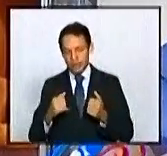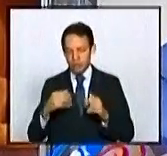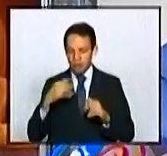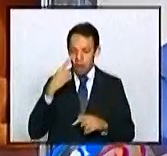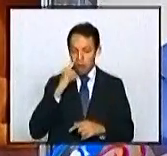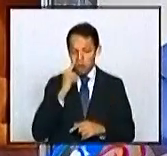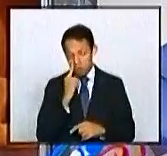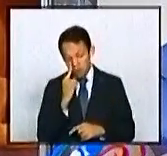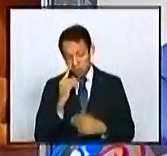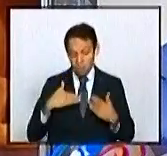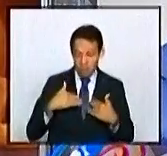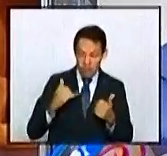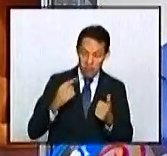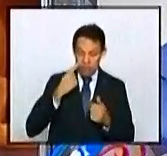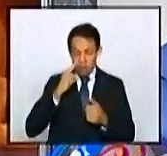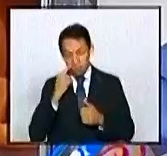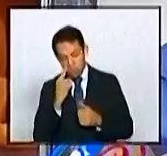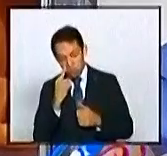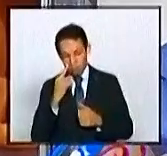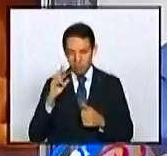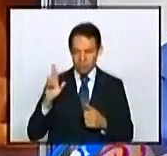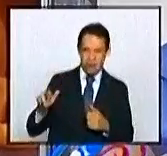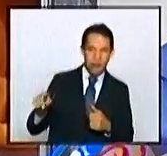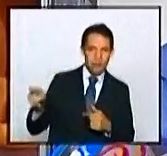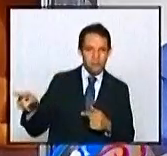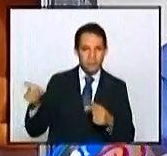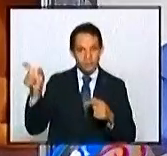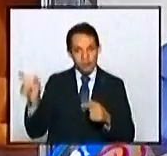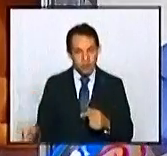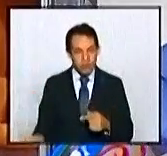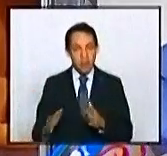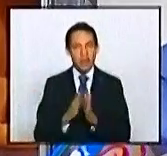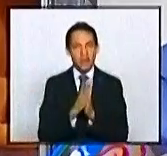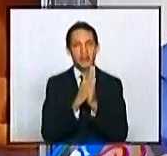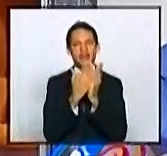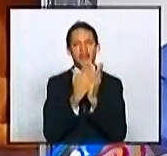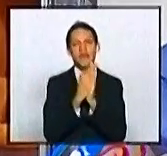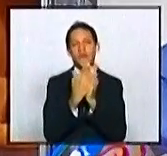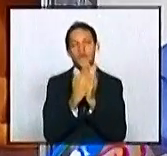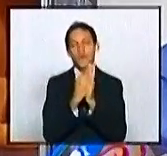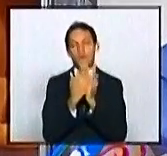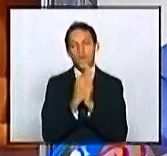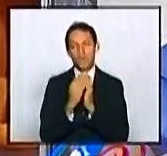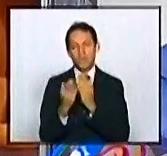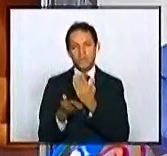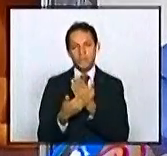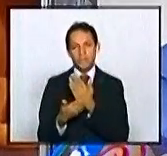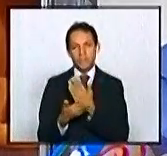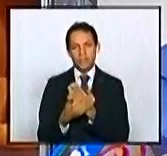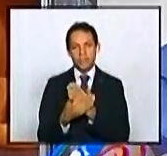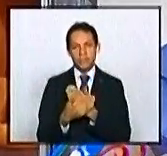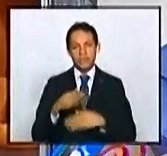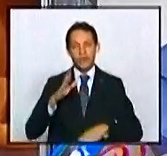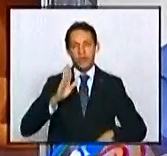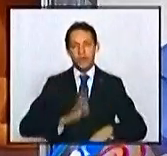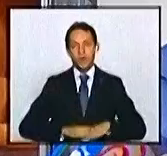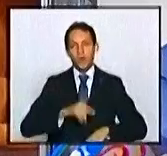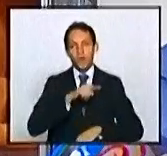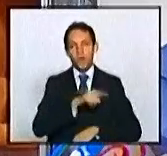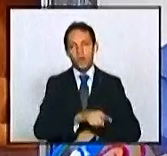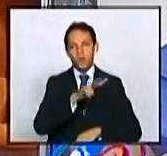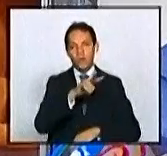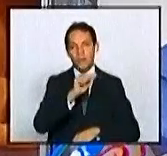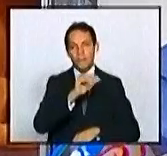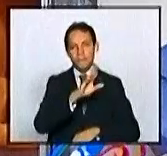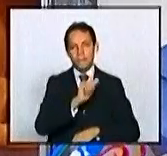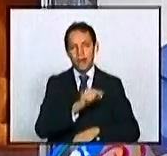estamos compartiendo. Hay un libro de referencia que me parece muy interesante y tiene su parábola que se llama La culpa es de la vaca. Y